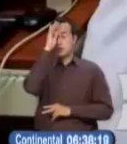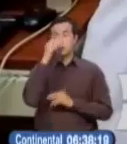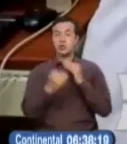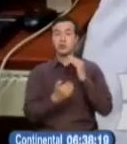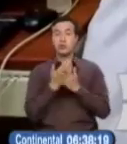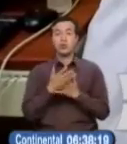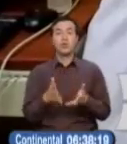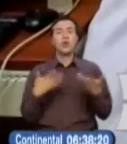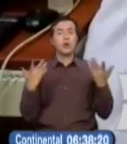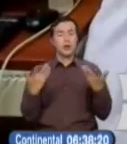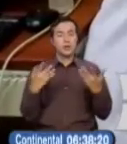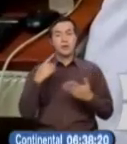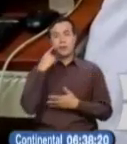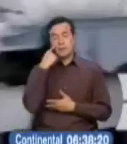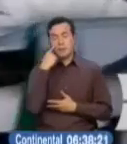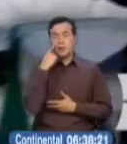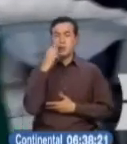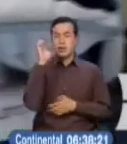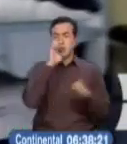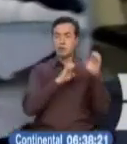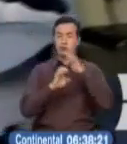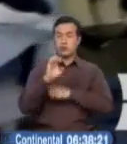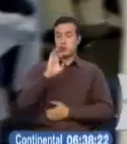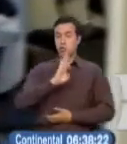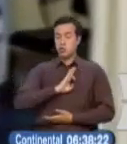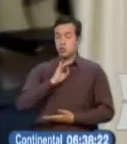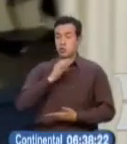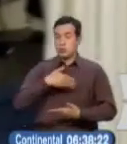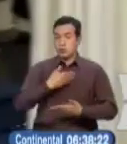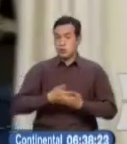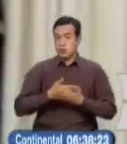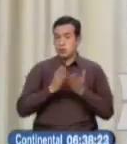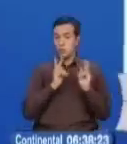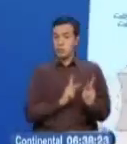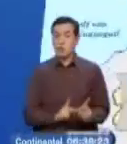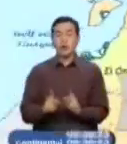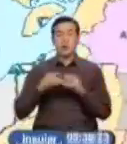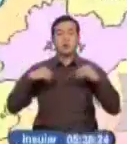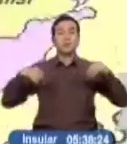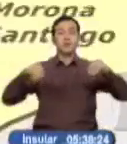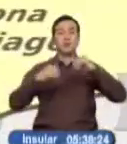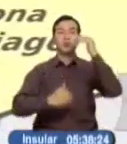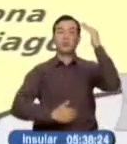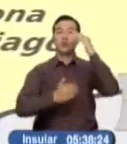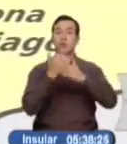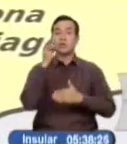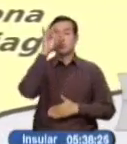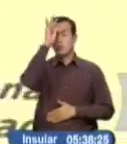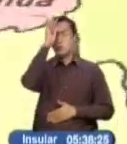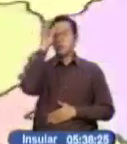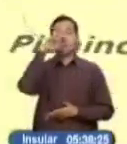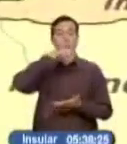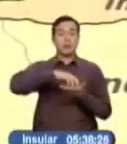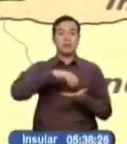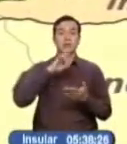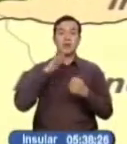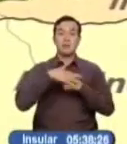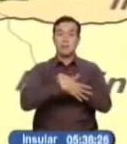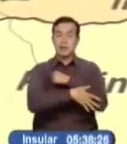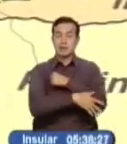ejecutados en función de indicadores técnicos y una adecuada planificación territorial un nuevo hospital en las provincias de pastaza